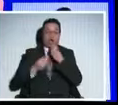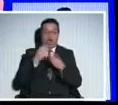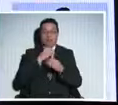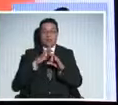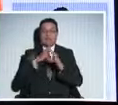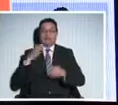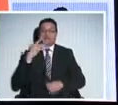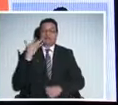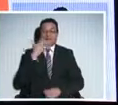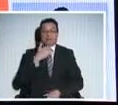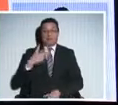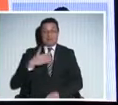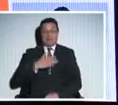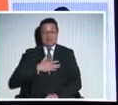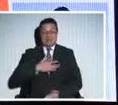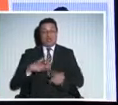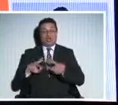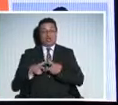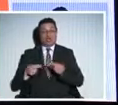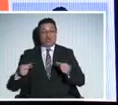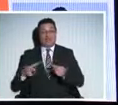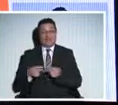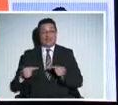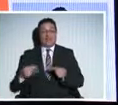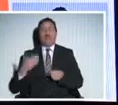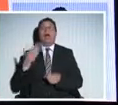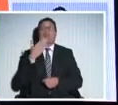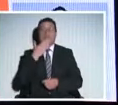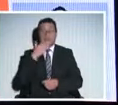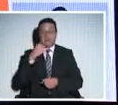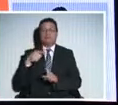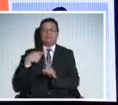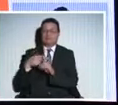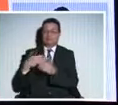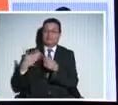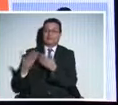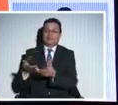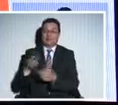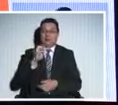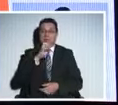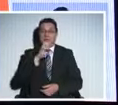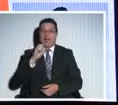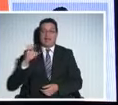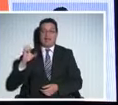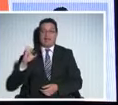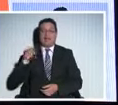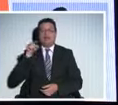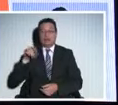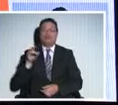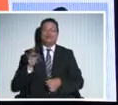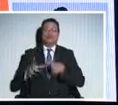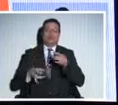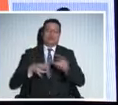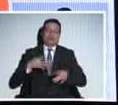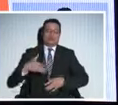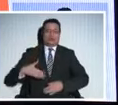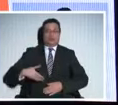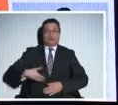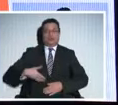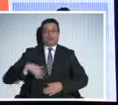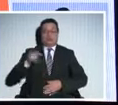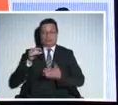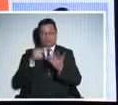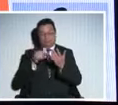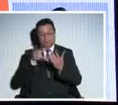rica. Mi sobrina Elisa también es beneficiaria del PAE. Hace algún tiempo, y producto de constantes dolores de estómago, le